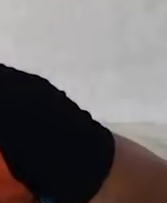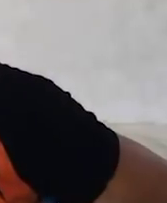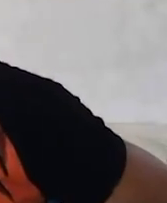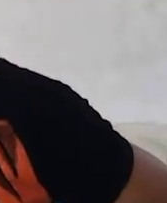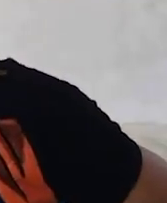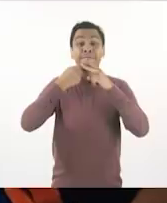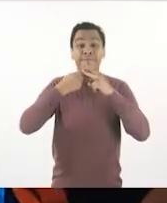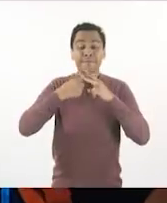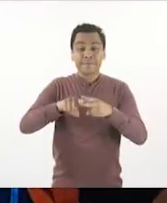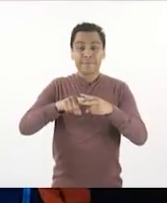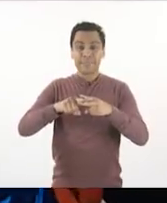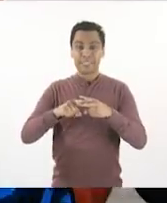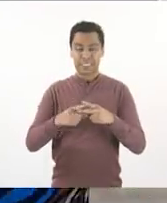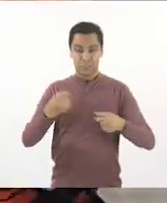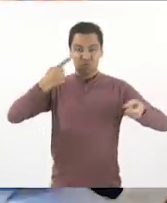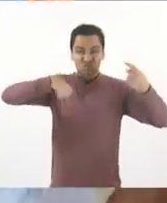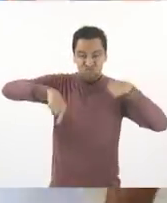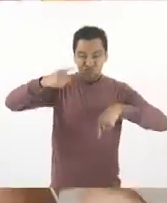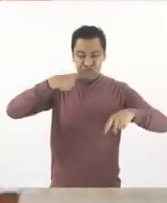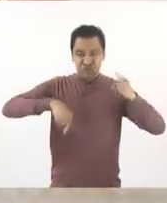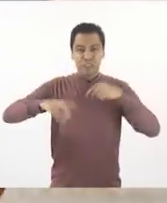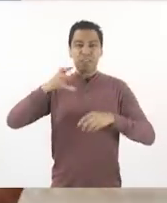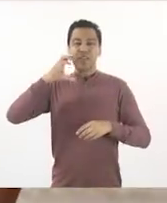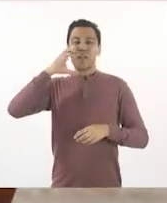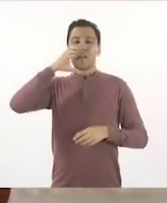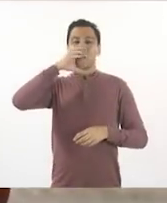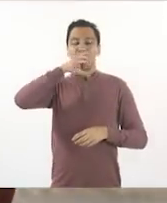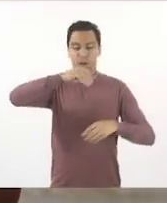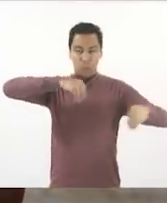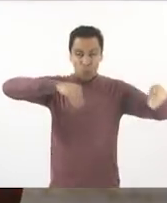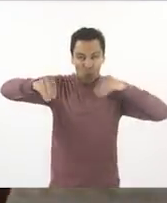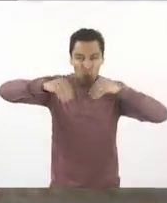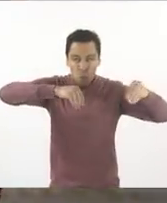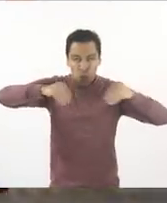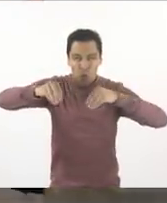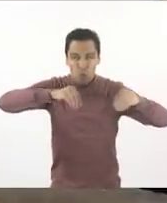Empezamos con el calentamiento. Esto dice...